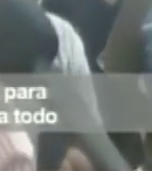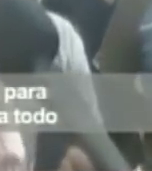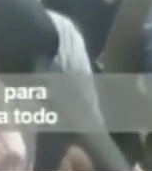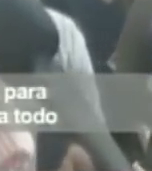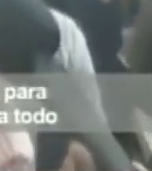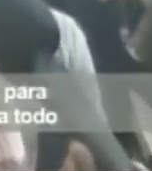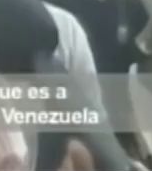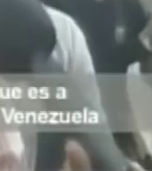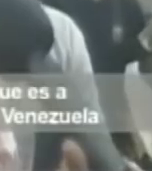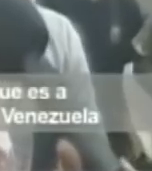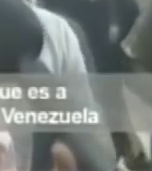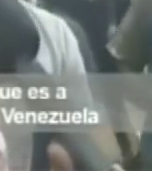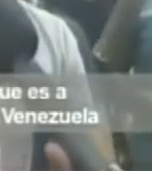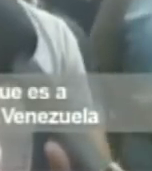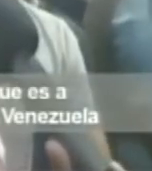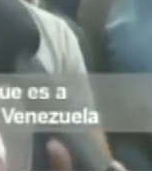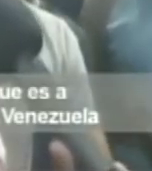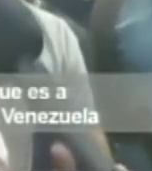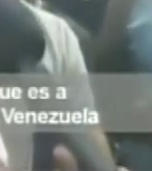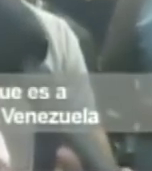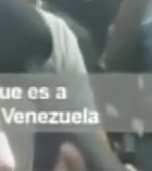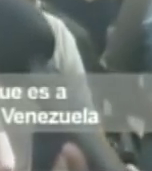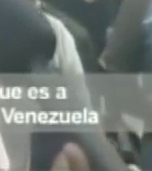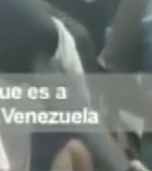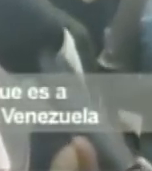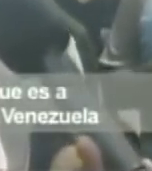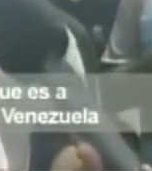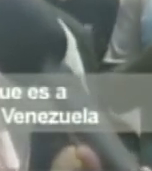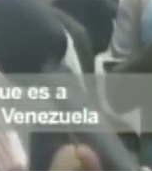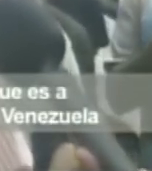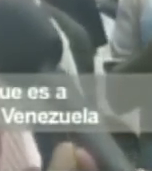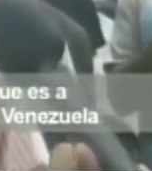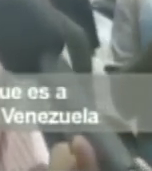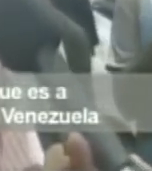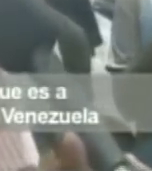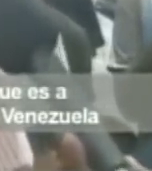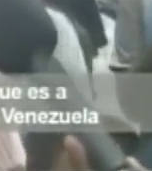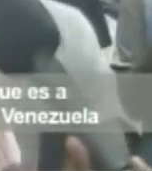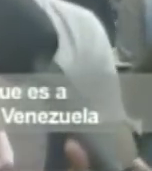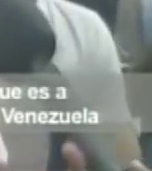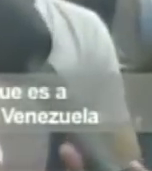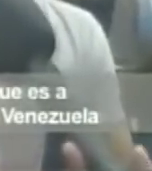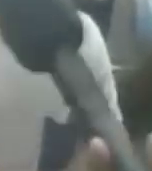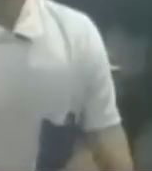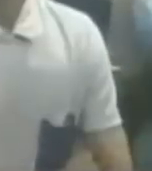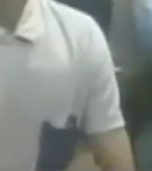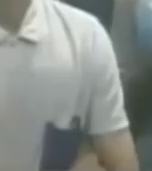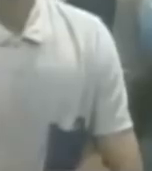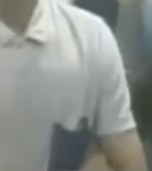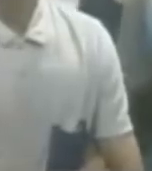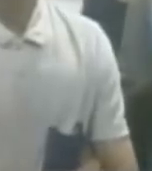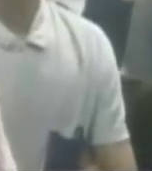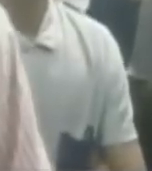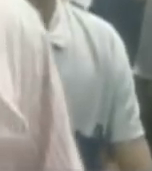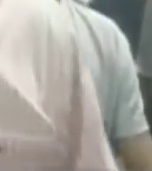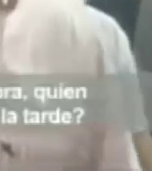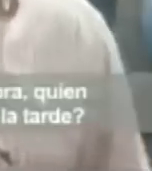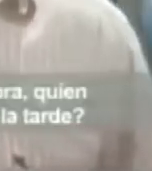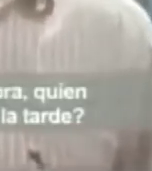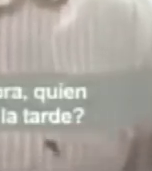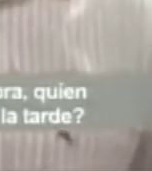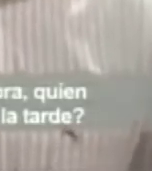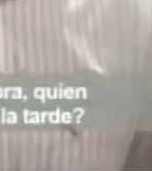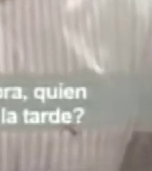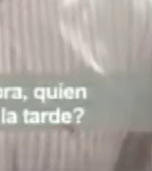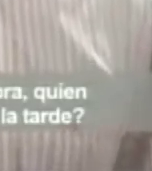para política, para todo, pero menos para lo que venimos, que es a prepararnos para lograr la libertad de Venezuela. Bueno, ahí estaba la situación